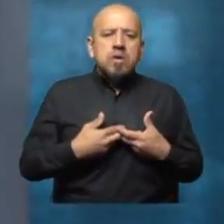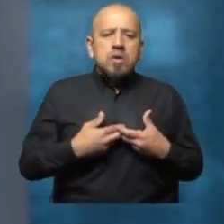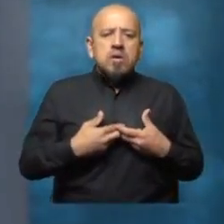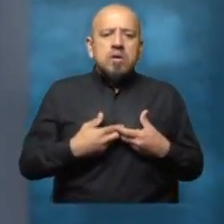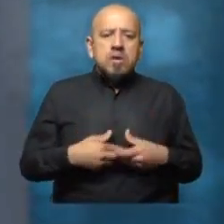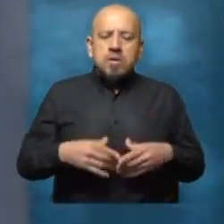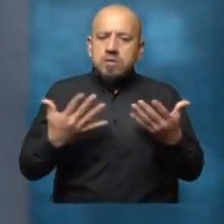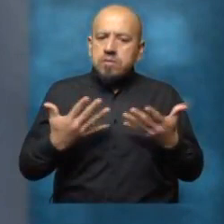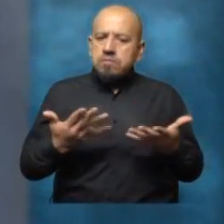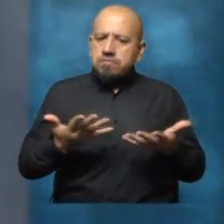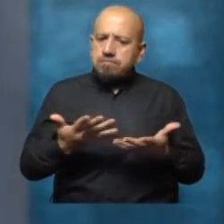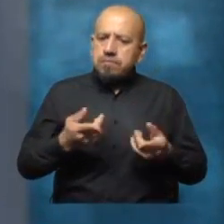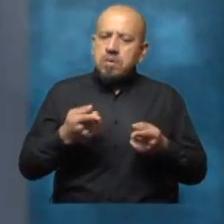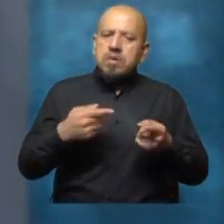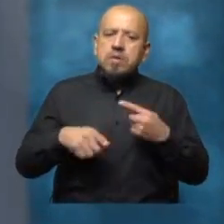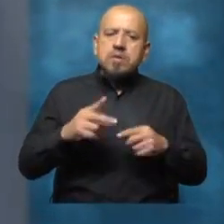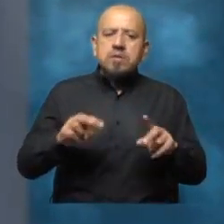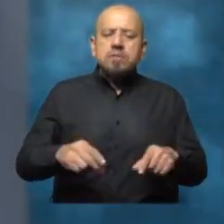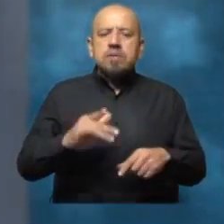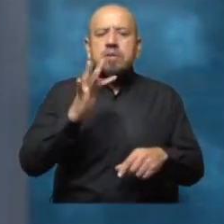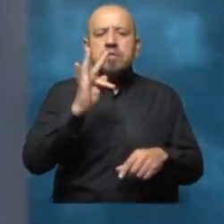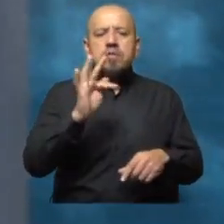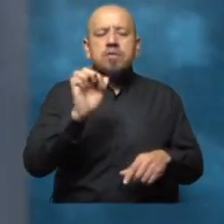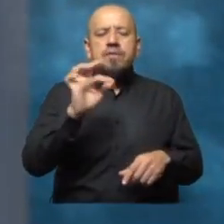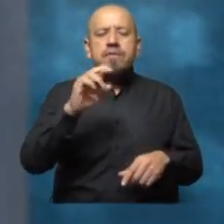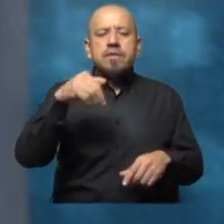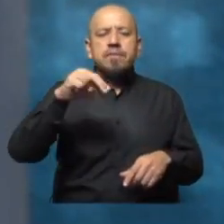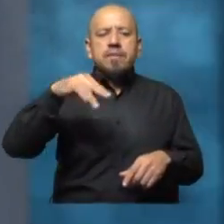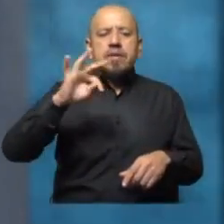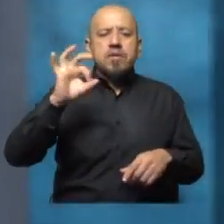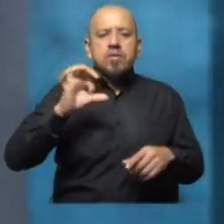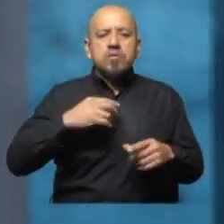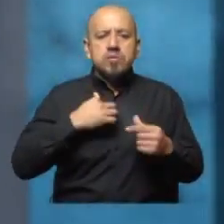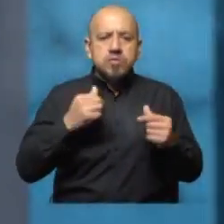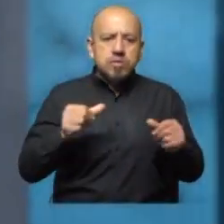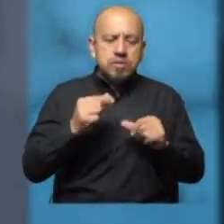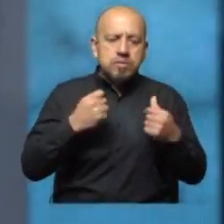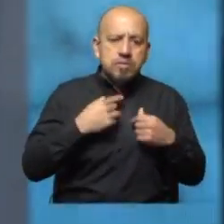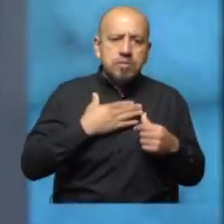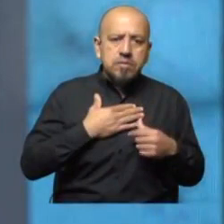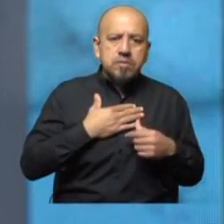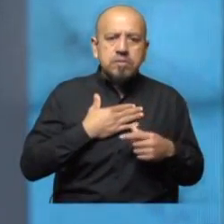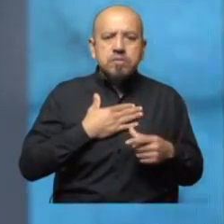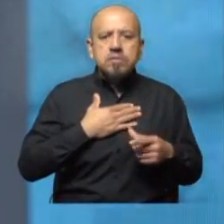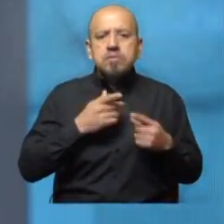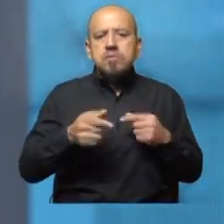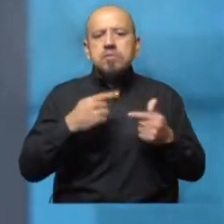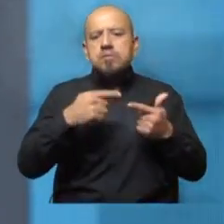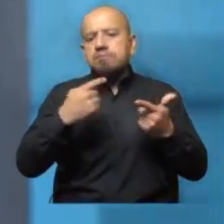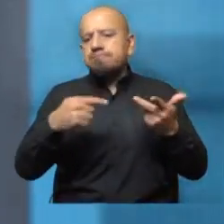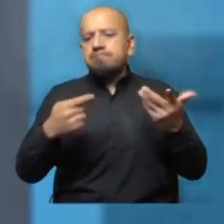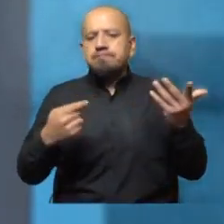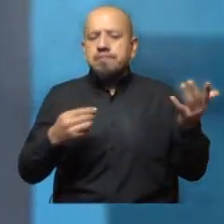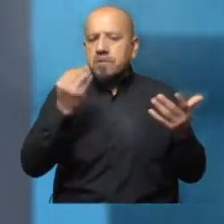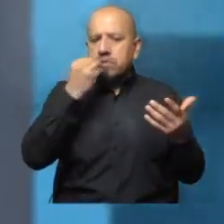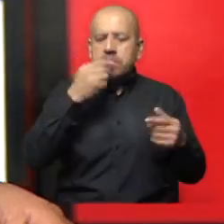ahondando bastante como te digo en esto de los fermentos de hacerme mis propias este brotes y que phil y color